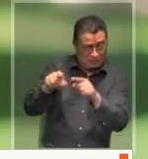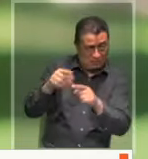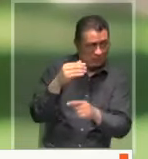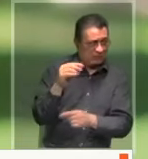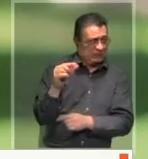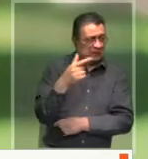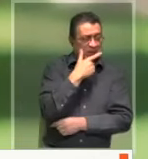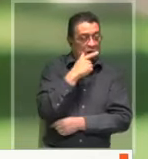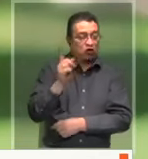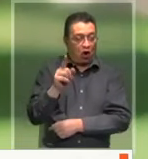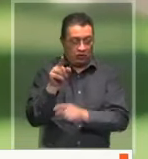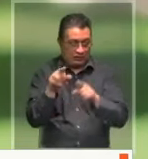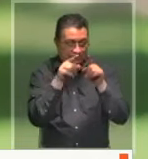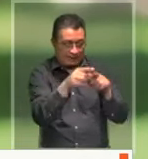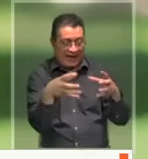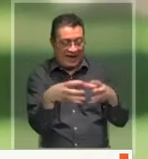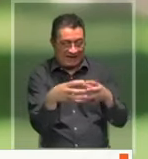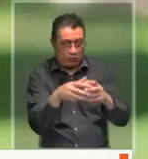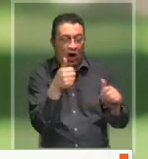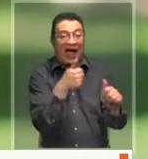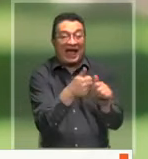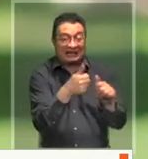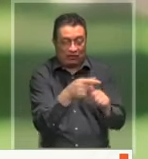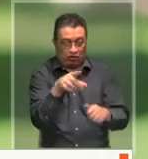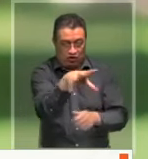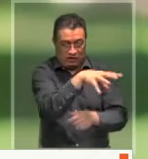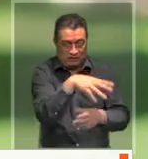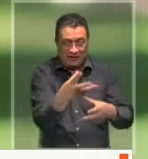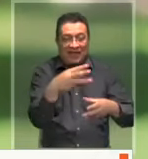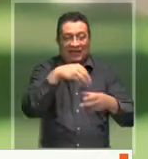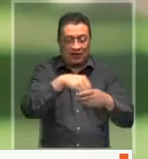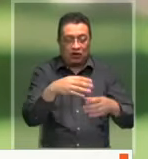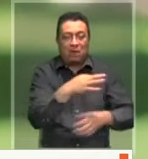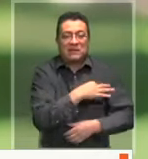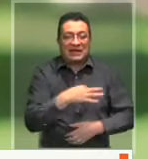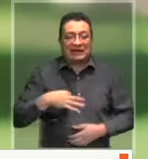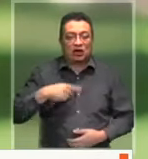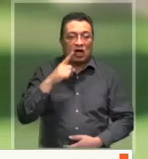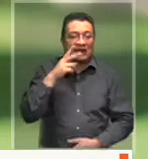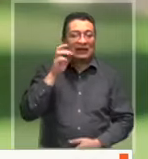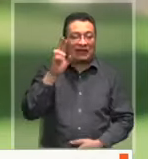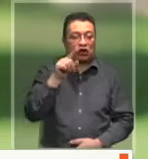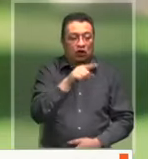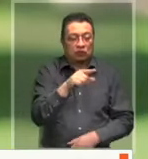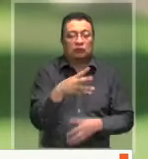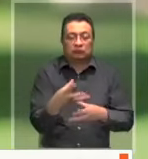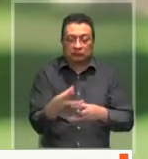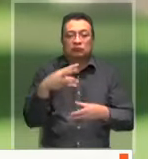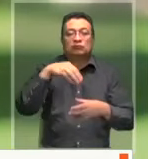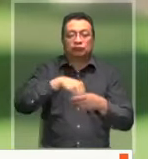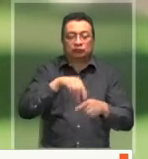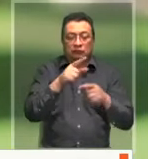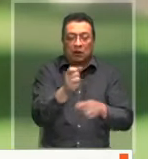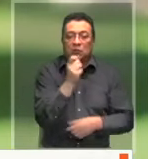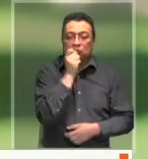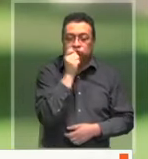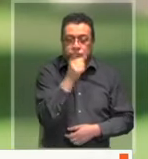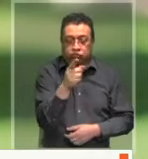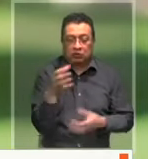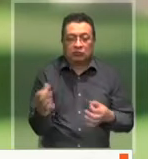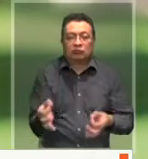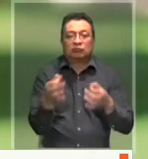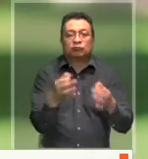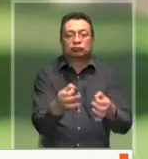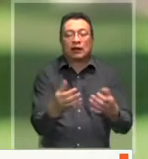policías. Desconfiamos del equipo de asesores que se encuentra dentro del Ministerio del Interior, que forma parte como querellante de la causa